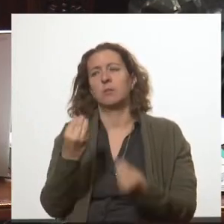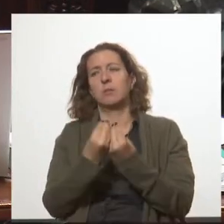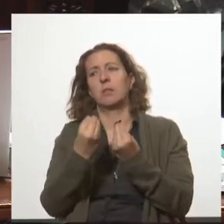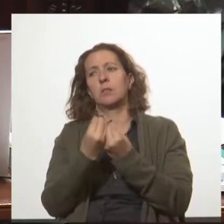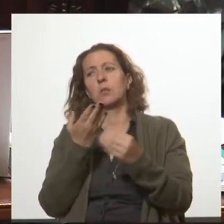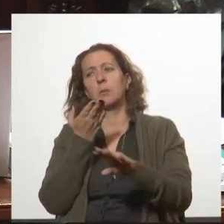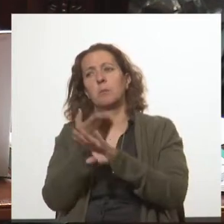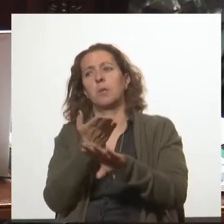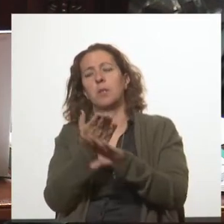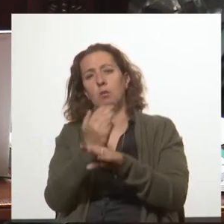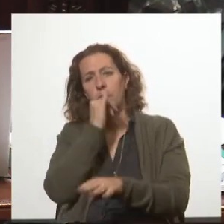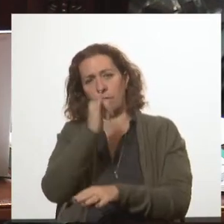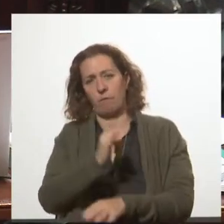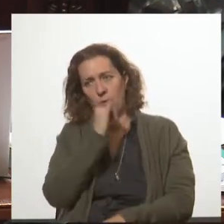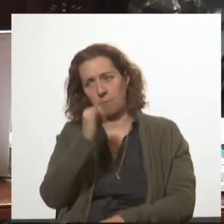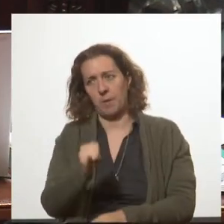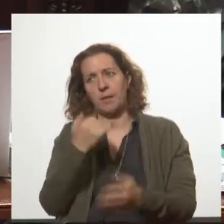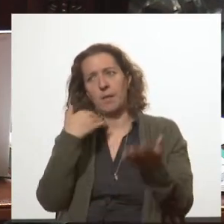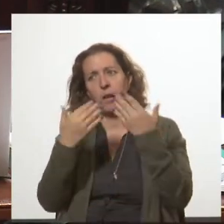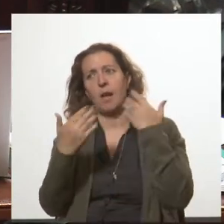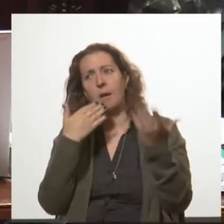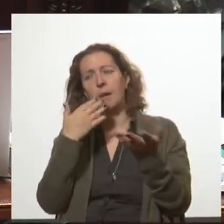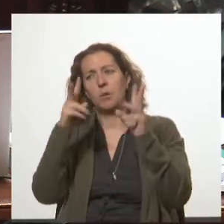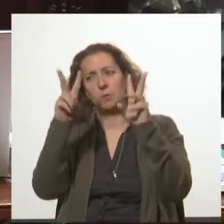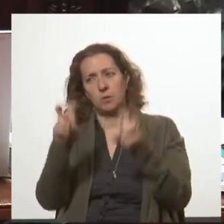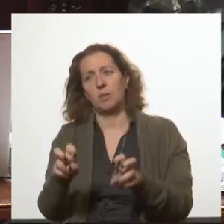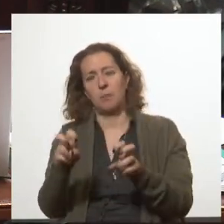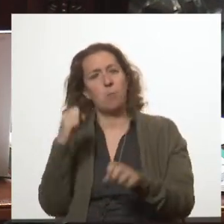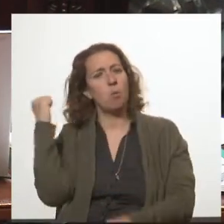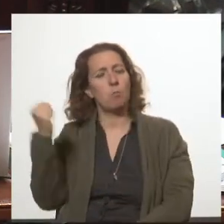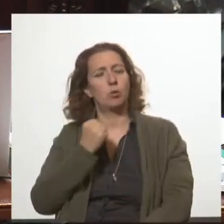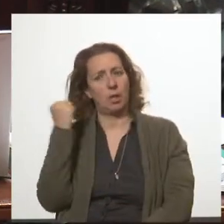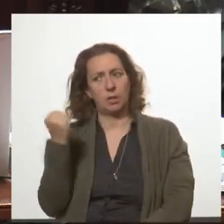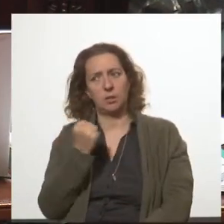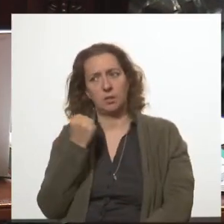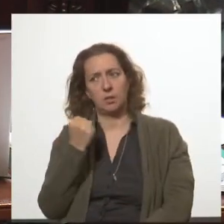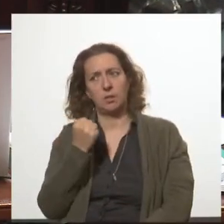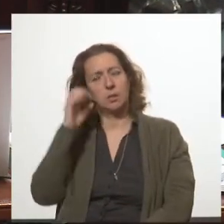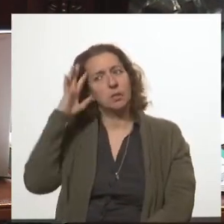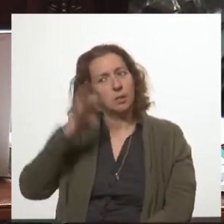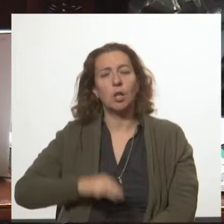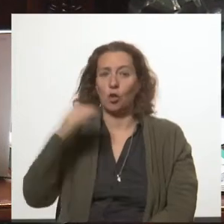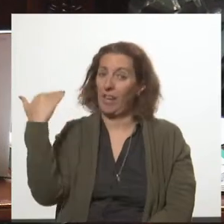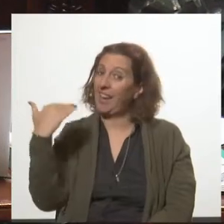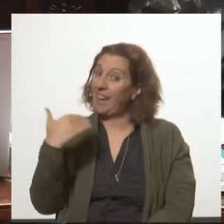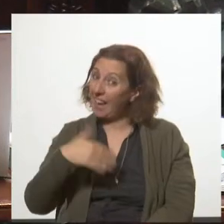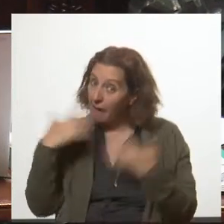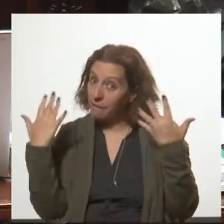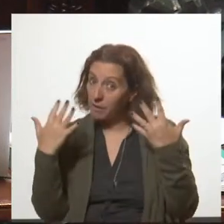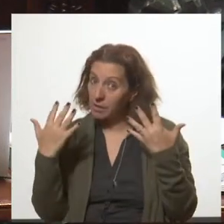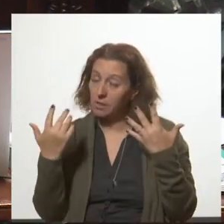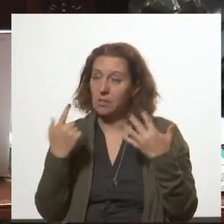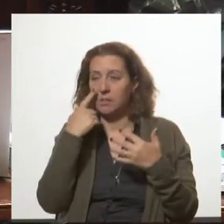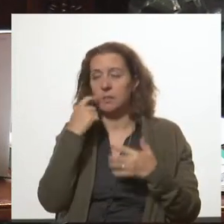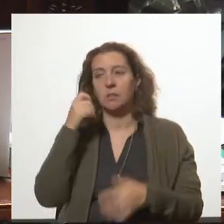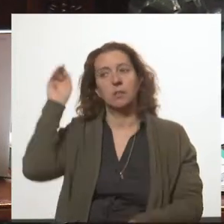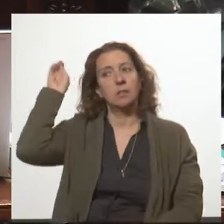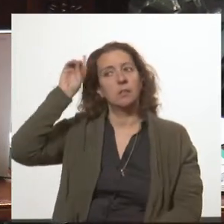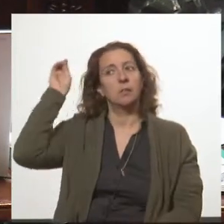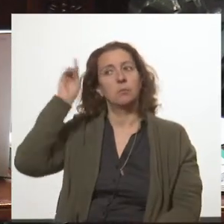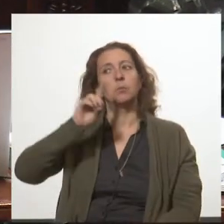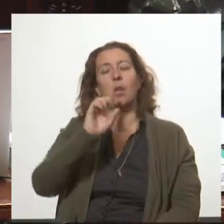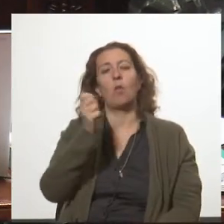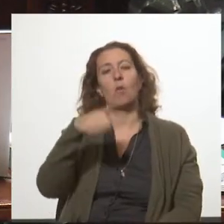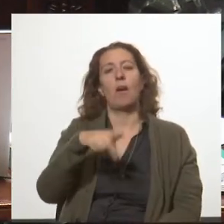de informes y se refiere un aspecto muy relevante creo que grave el señor diputado admin en aquel